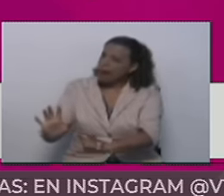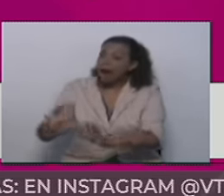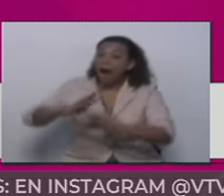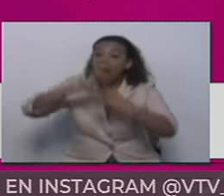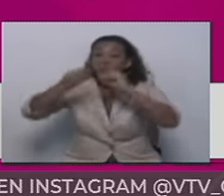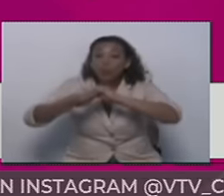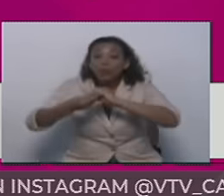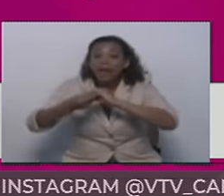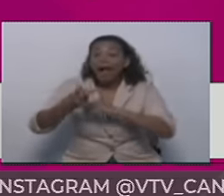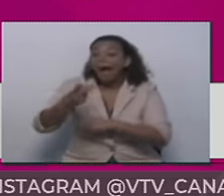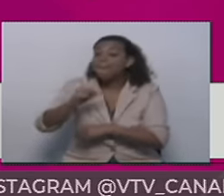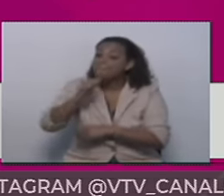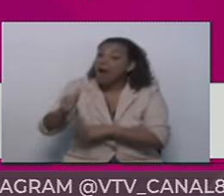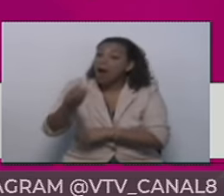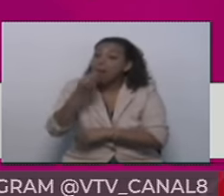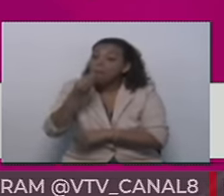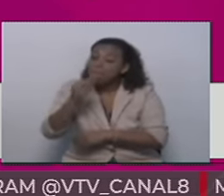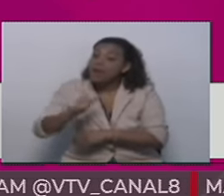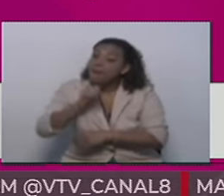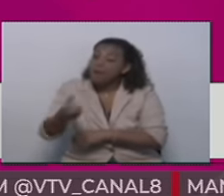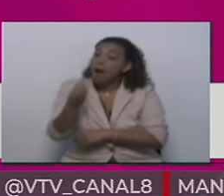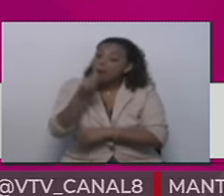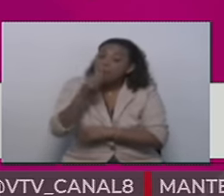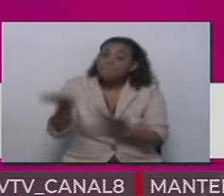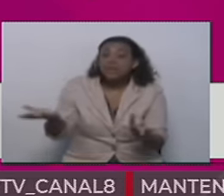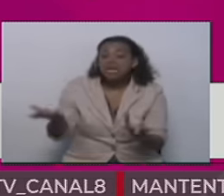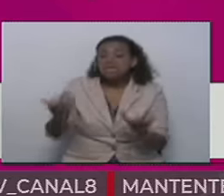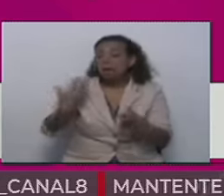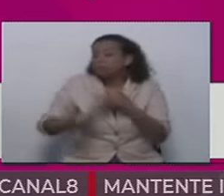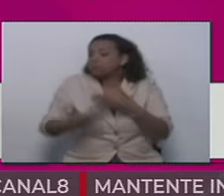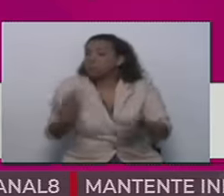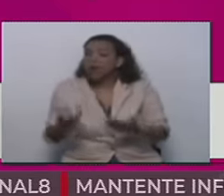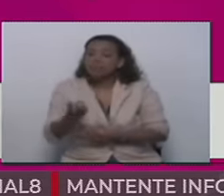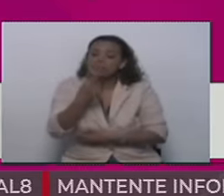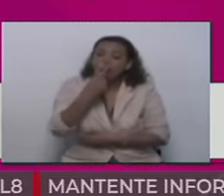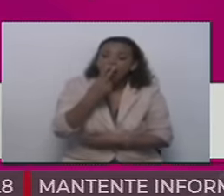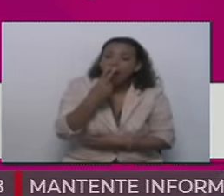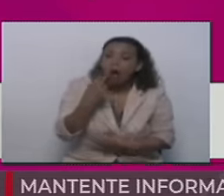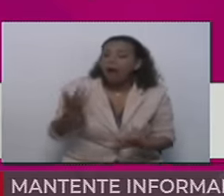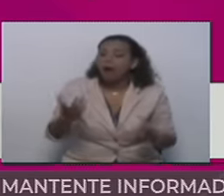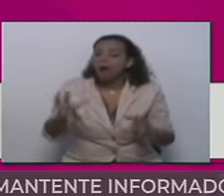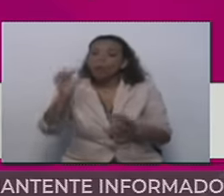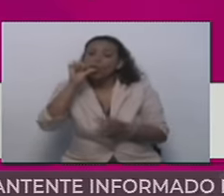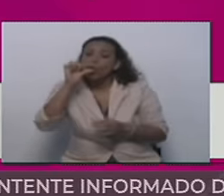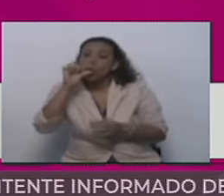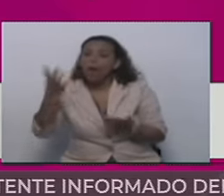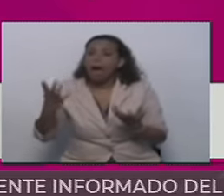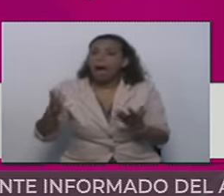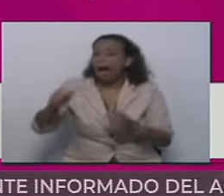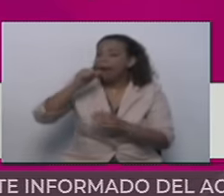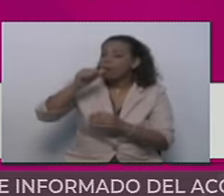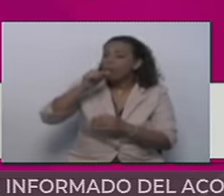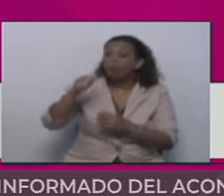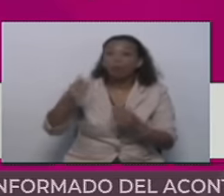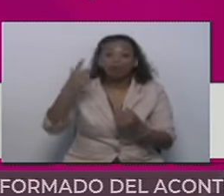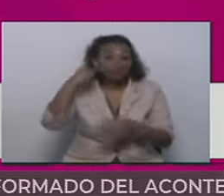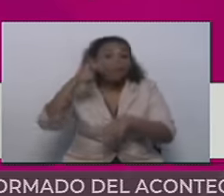condicionado por el hábito alimenticio. Hábito alimenticio. Tabaco. Sí. Cigarrito. Alcohol. Las que fuman.